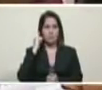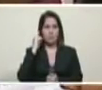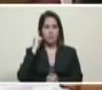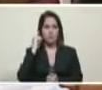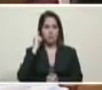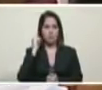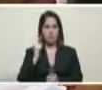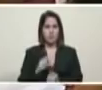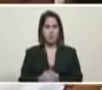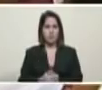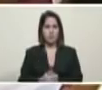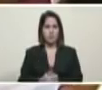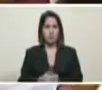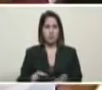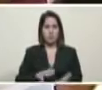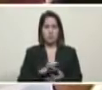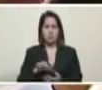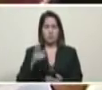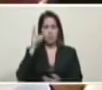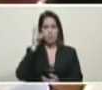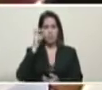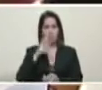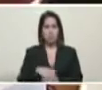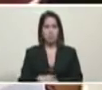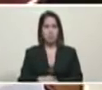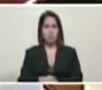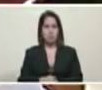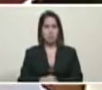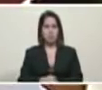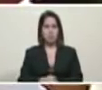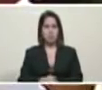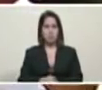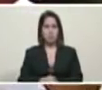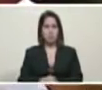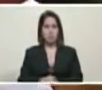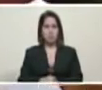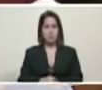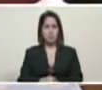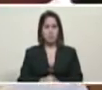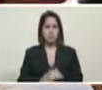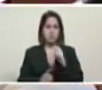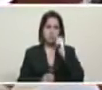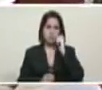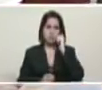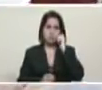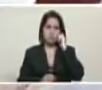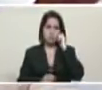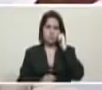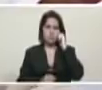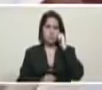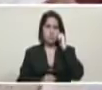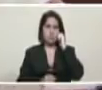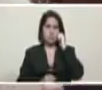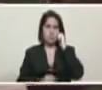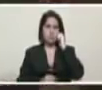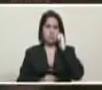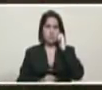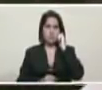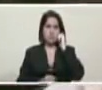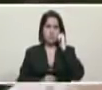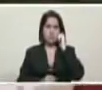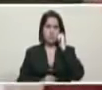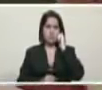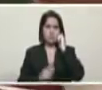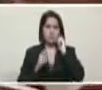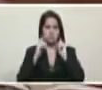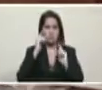Moros, al sargento segundo Ángelo Antonio Vargas Palenzuela, igualmente quien presta su servicio. Sargento segundo